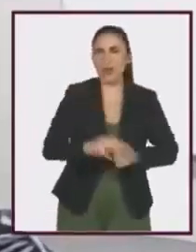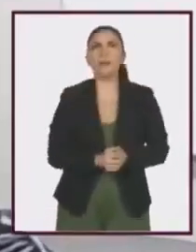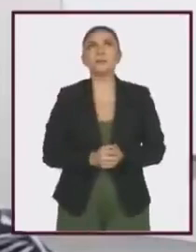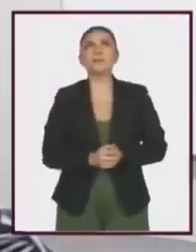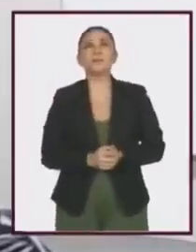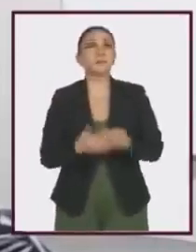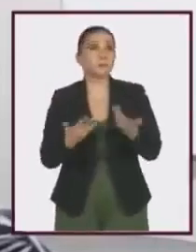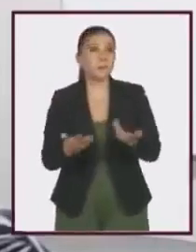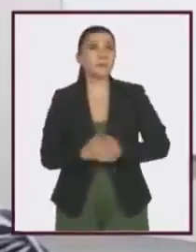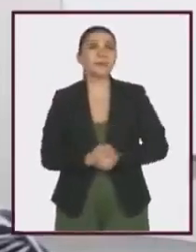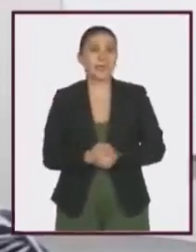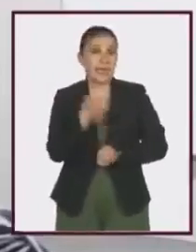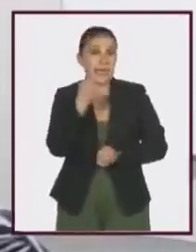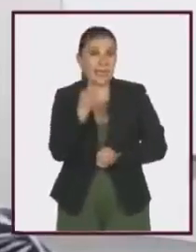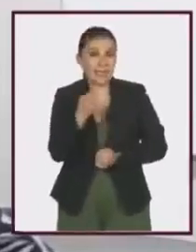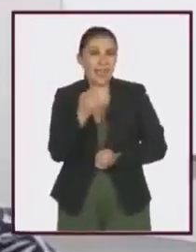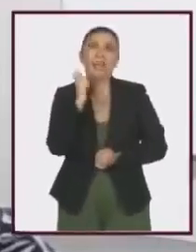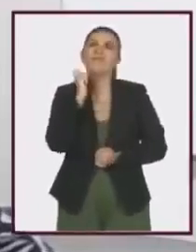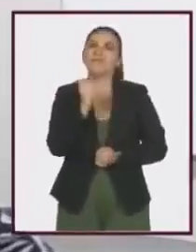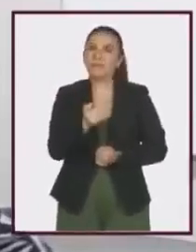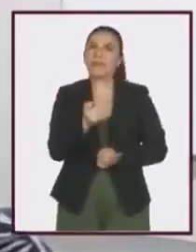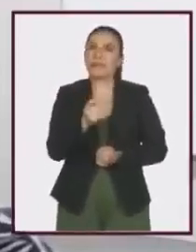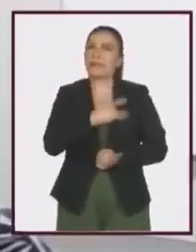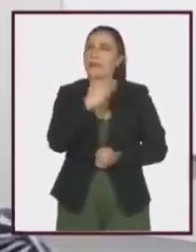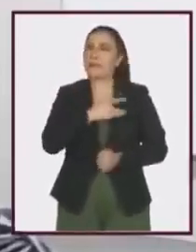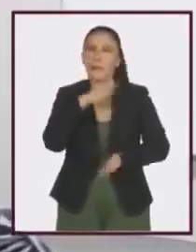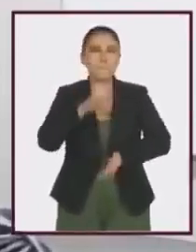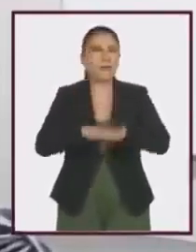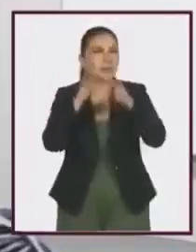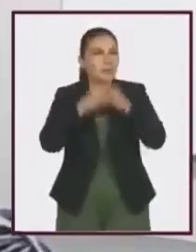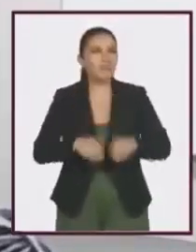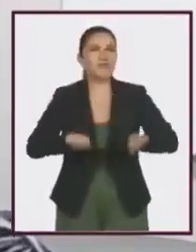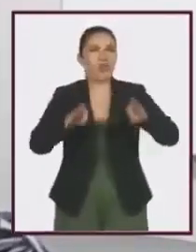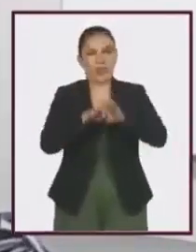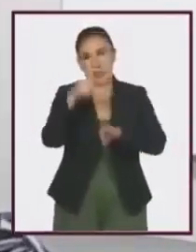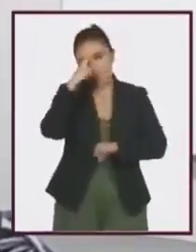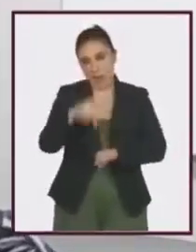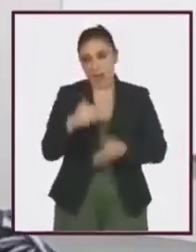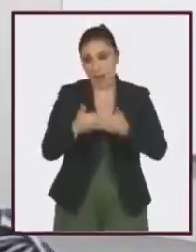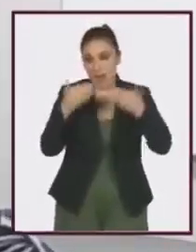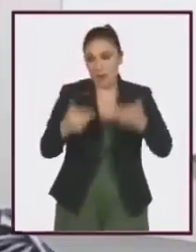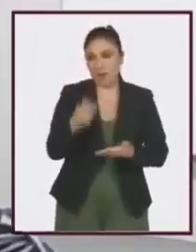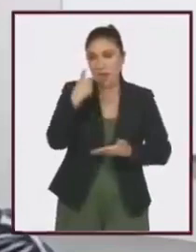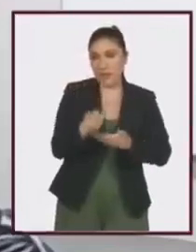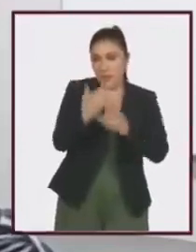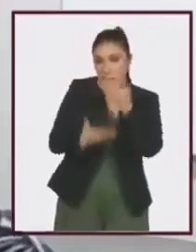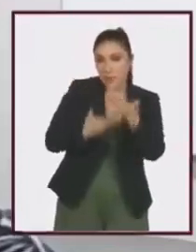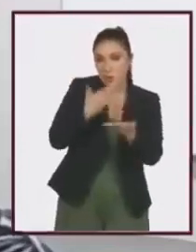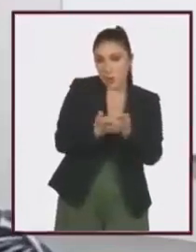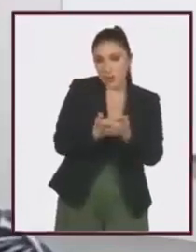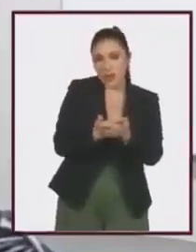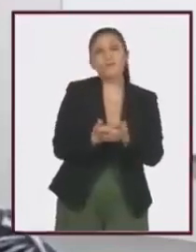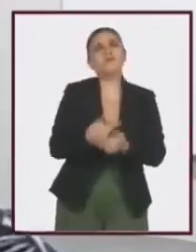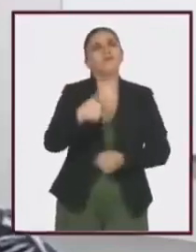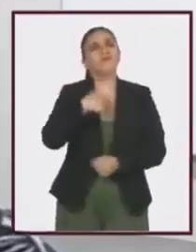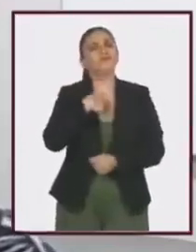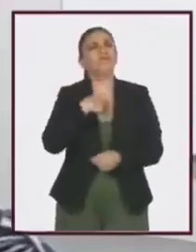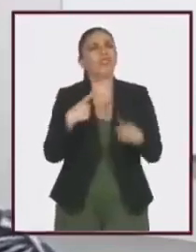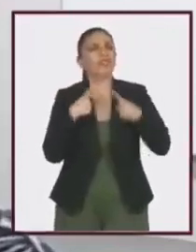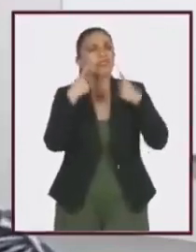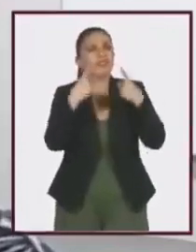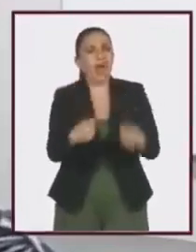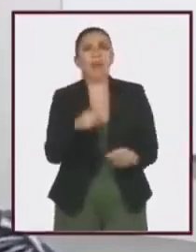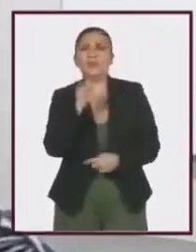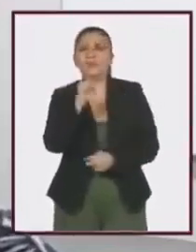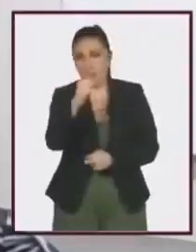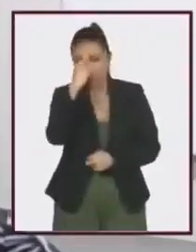es uno de los elementos cruciales de esta nueva propuesta, es que le estamos apostando a que